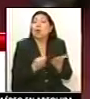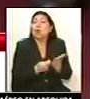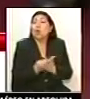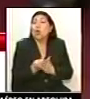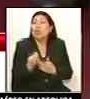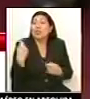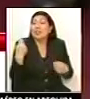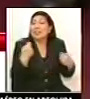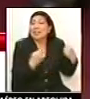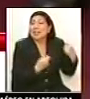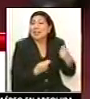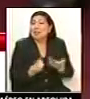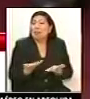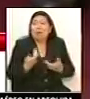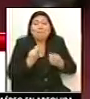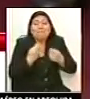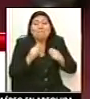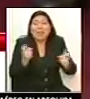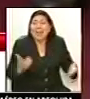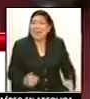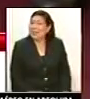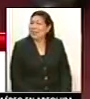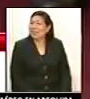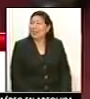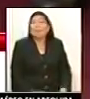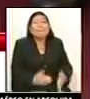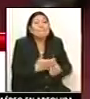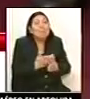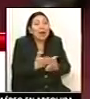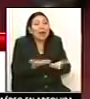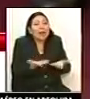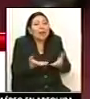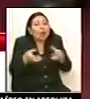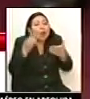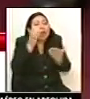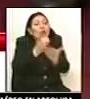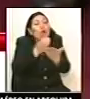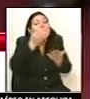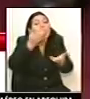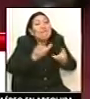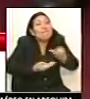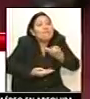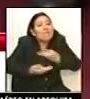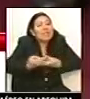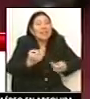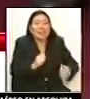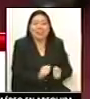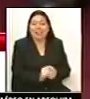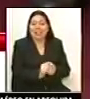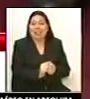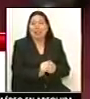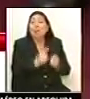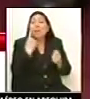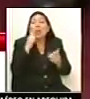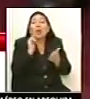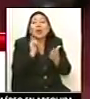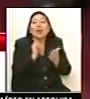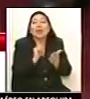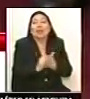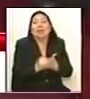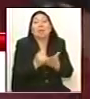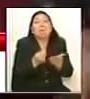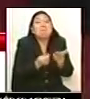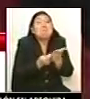de la inversión en la explotación. Es parte del contrato financiero para la explotación. Y por lo tanto,